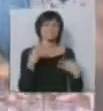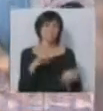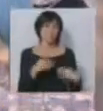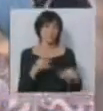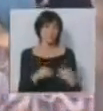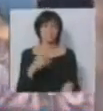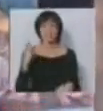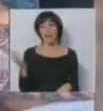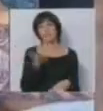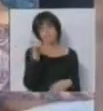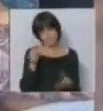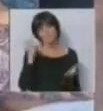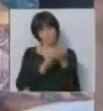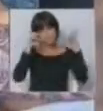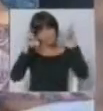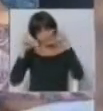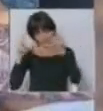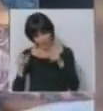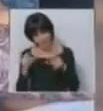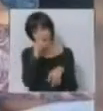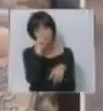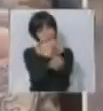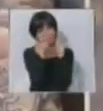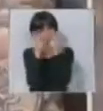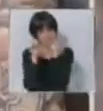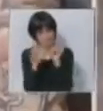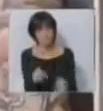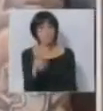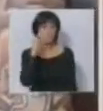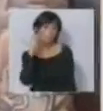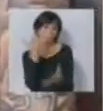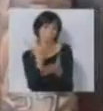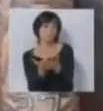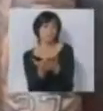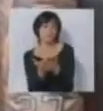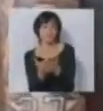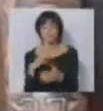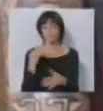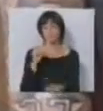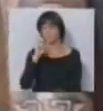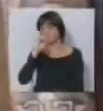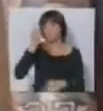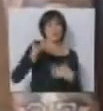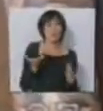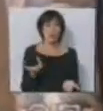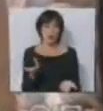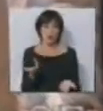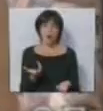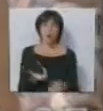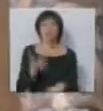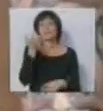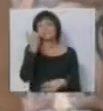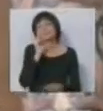seguramente aprovecharán para sacarse fotos y mostrar una vida de lujos como a ella le gusta mostrar. Uh-huh. Y donde...